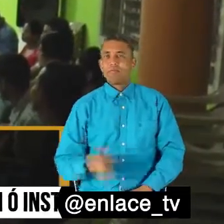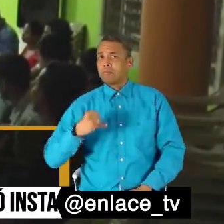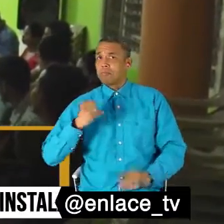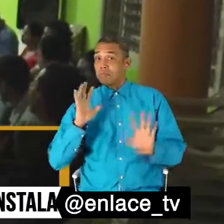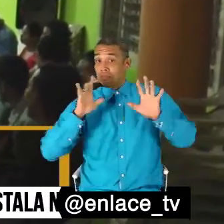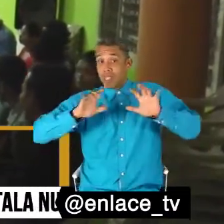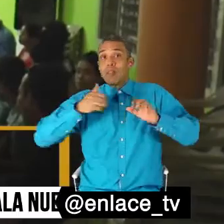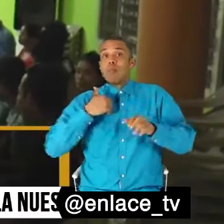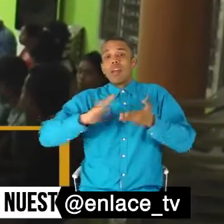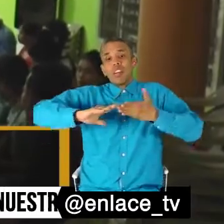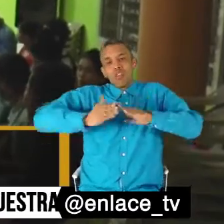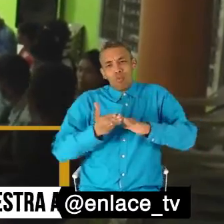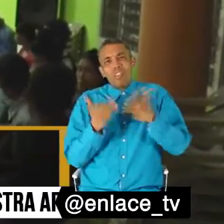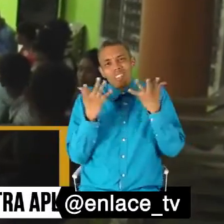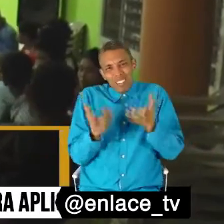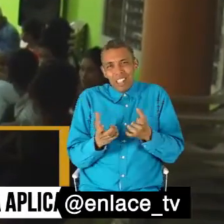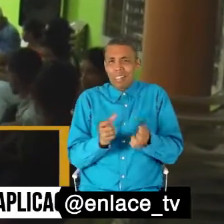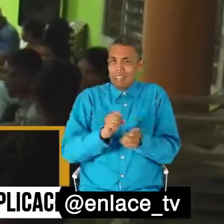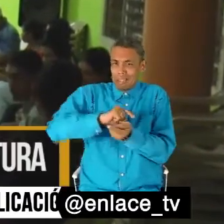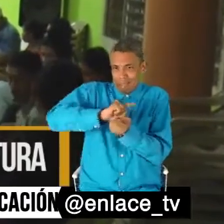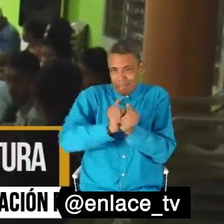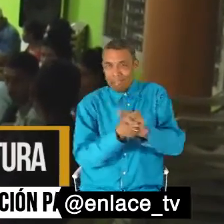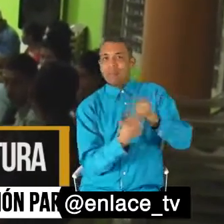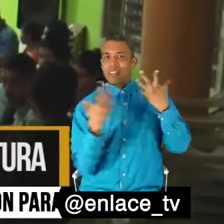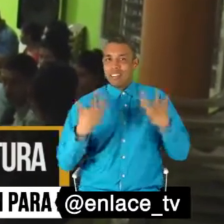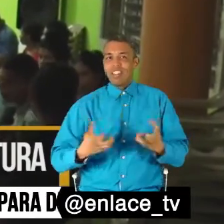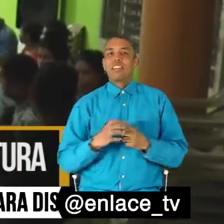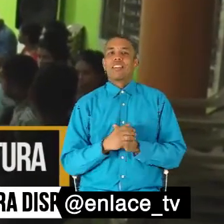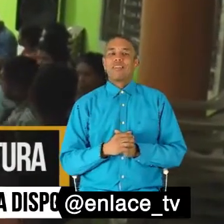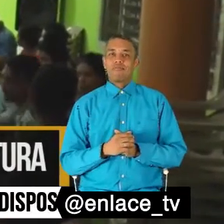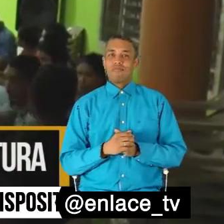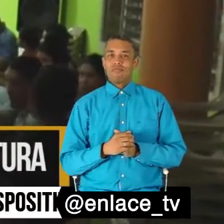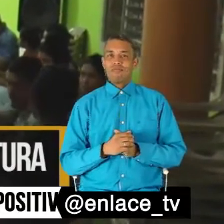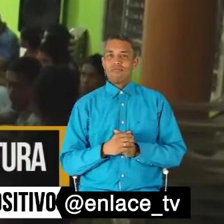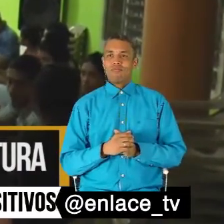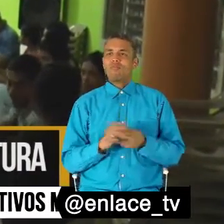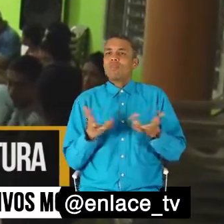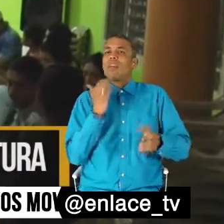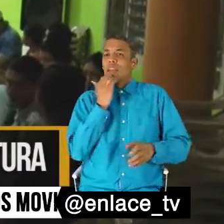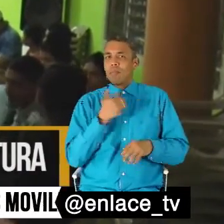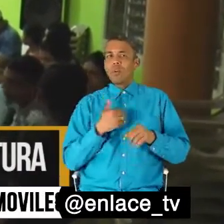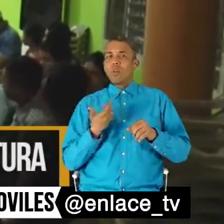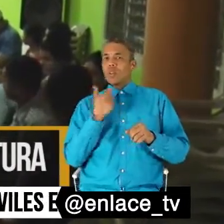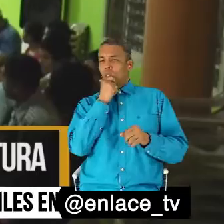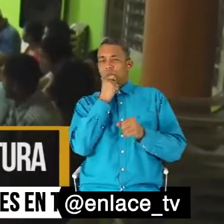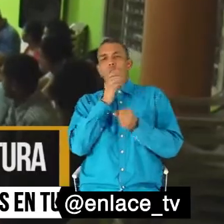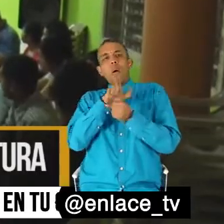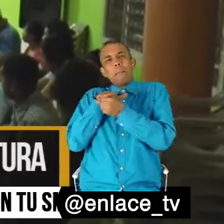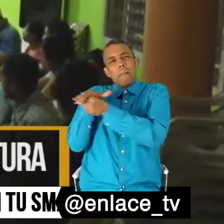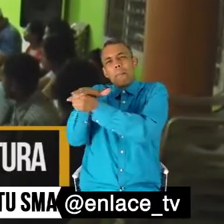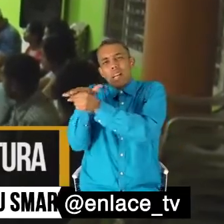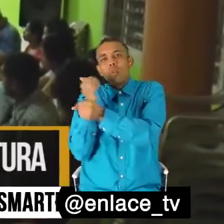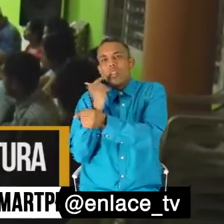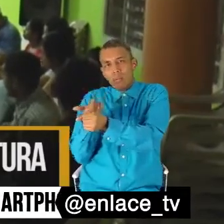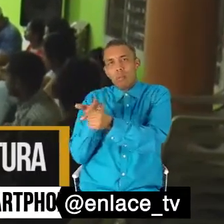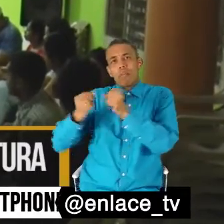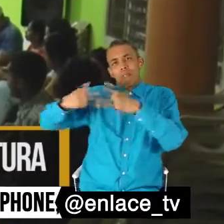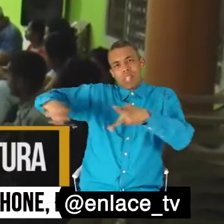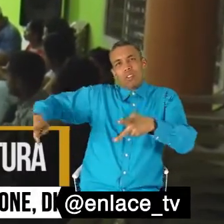la comunidad, por eso estábamos como en estos espacios para ver, bueno, qué está haciendo la gente en cada barrio, en las comunas, y en estos